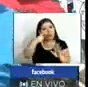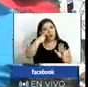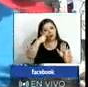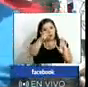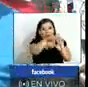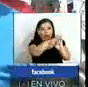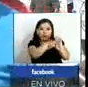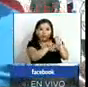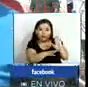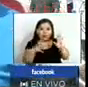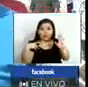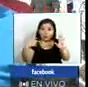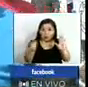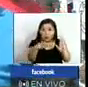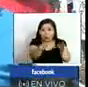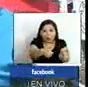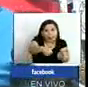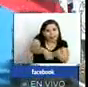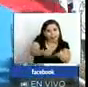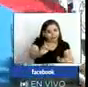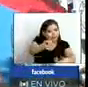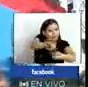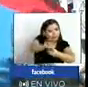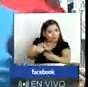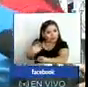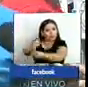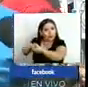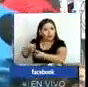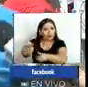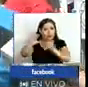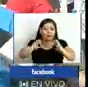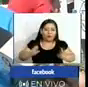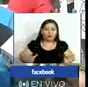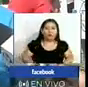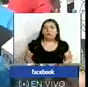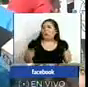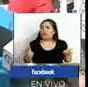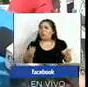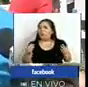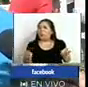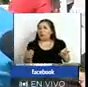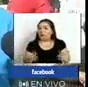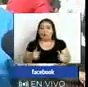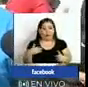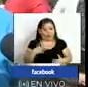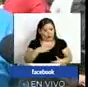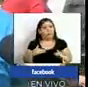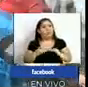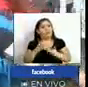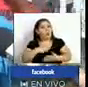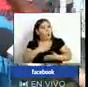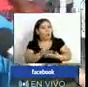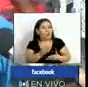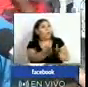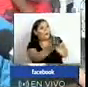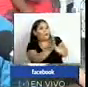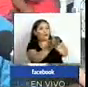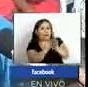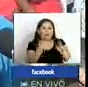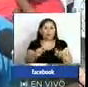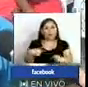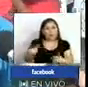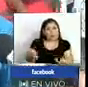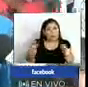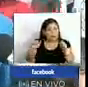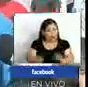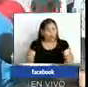para trabajarlo en conjunto con las municipalidades y el gobierno, ¿verdad? Para aportar nuestra parte también y no solo pedir. Pues. Nosotros económicamente, cuando